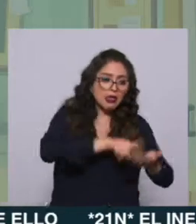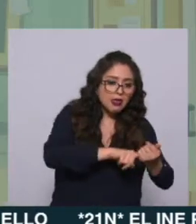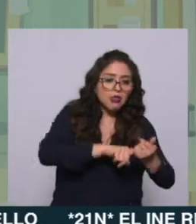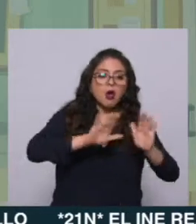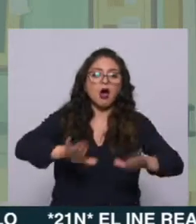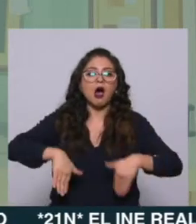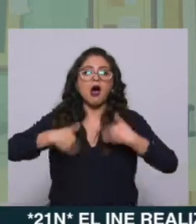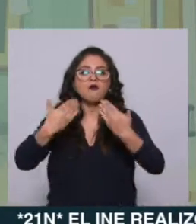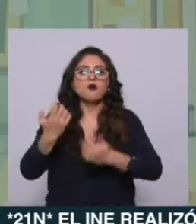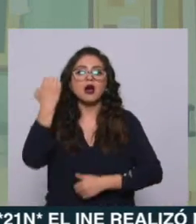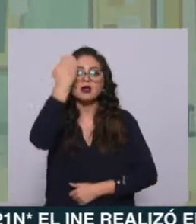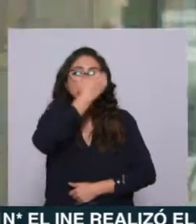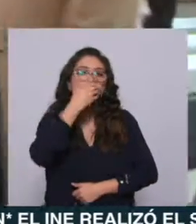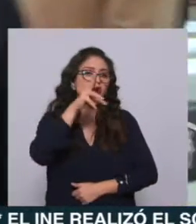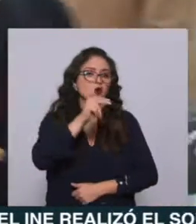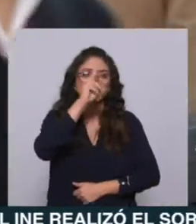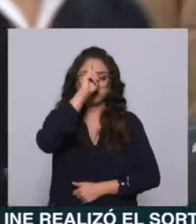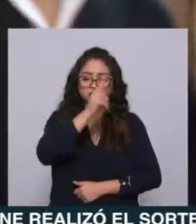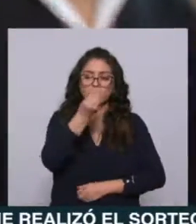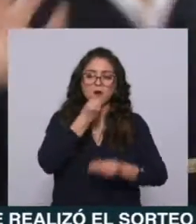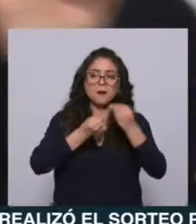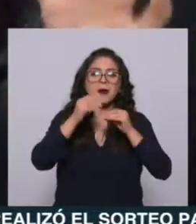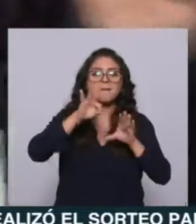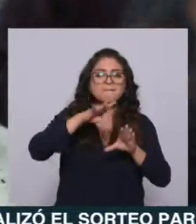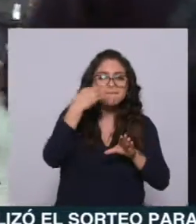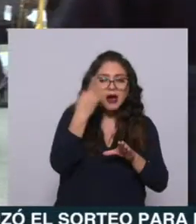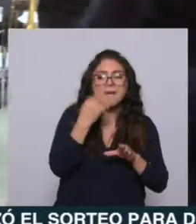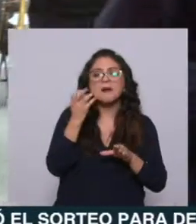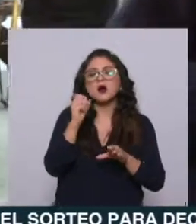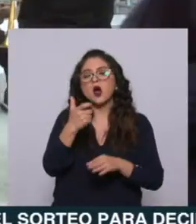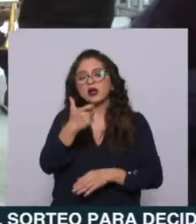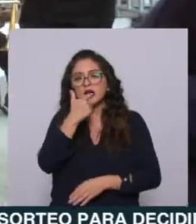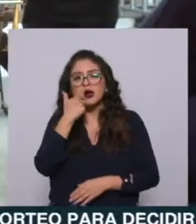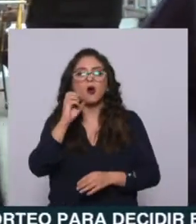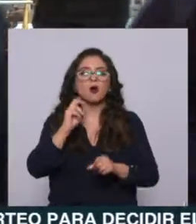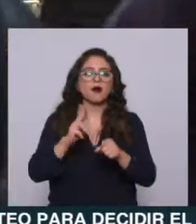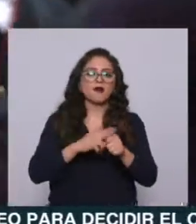exterior de las escuelas. Con imágenes de Libe Rodríguez, Gloria López, 21 Noticias.